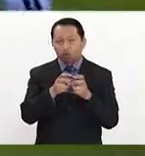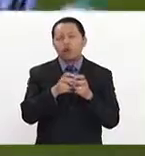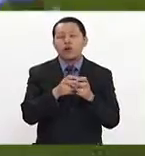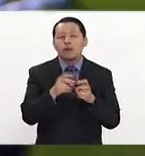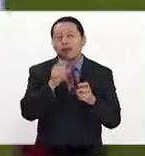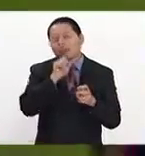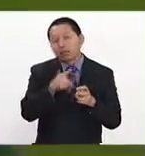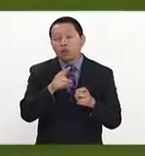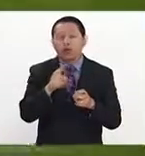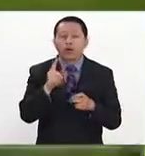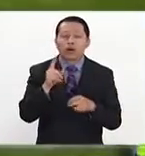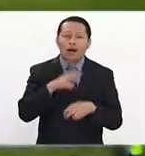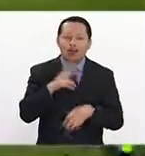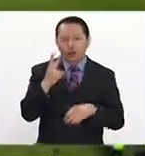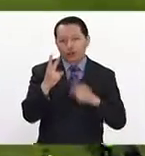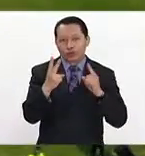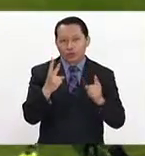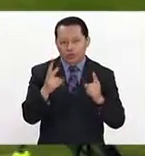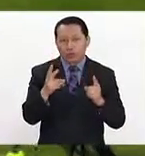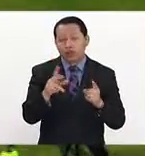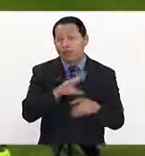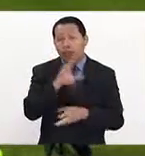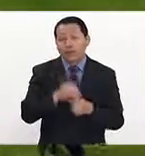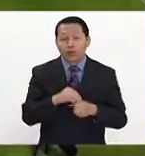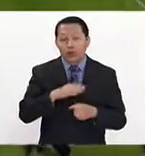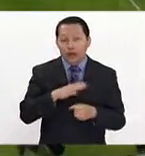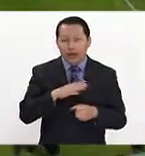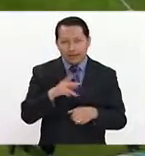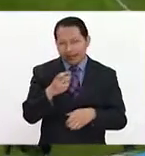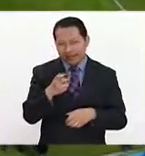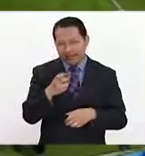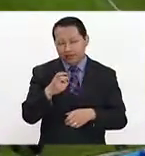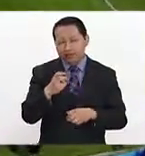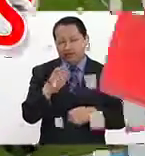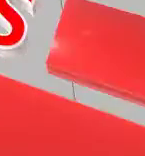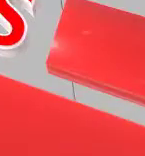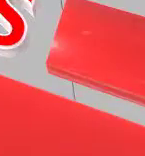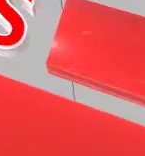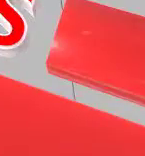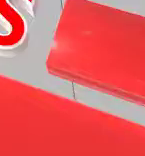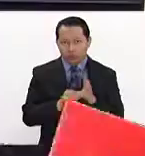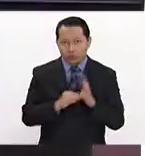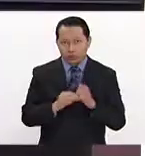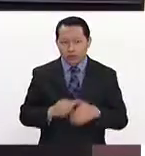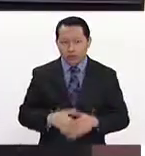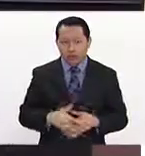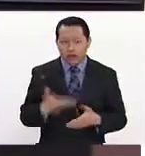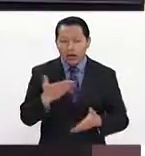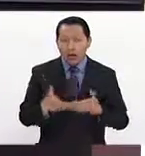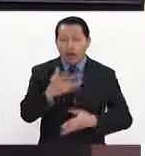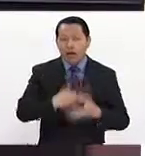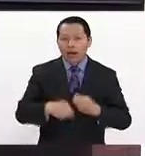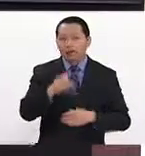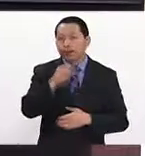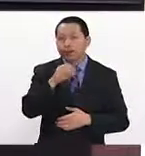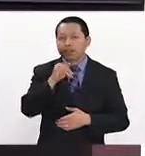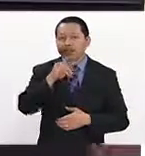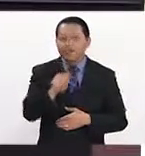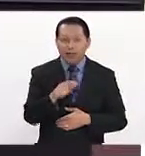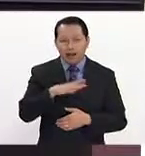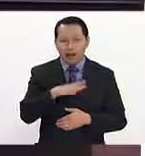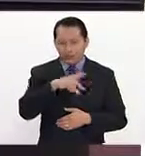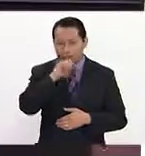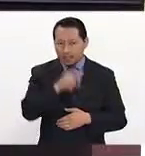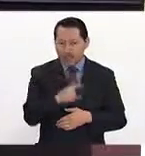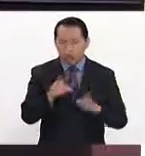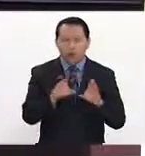pierde 1-2 con Atlas. Todos en este sector 7 tienen 3 unidades. Vamos ahora a las semifinales de la Copa de la